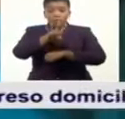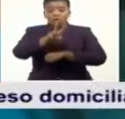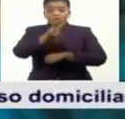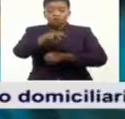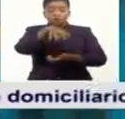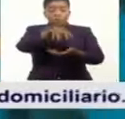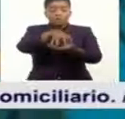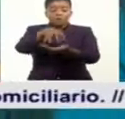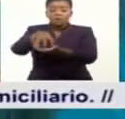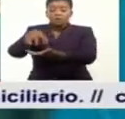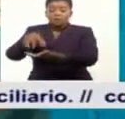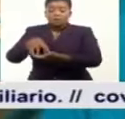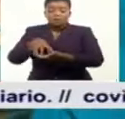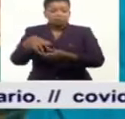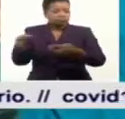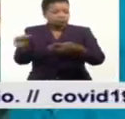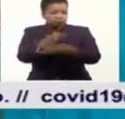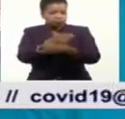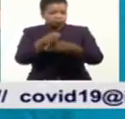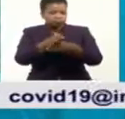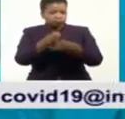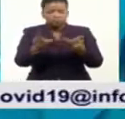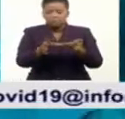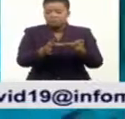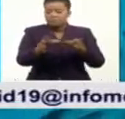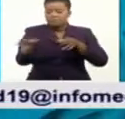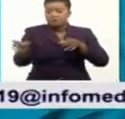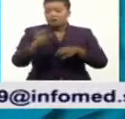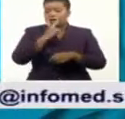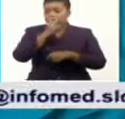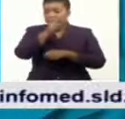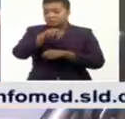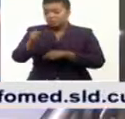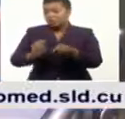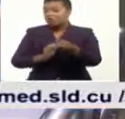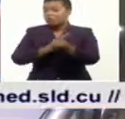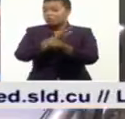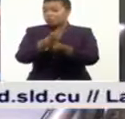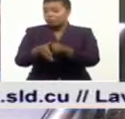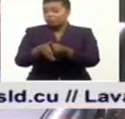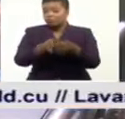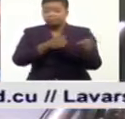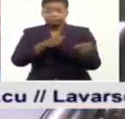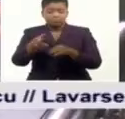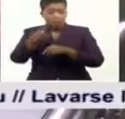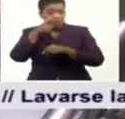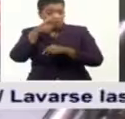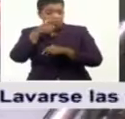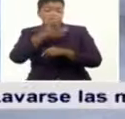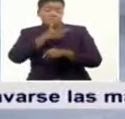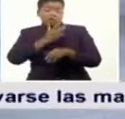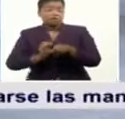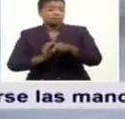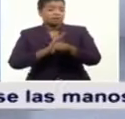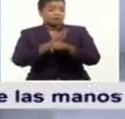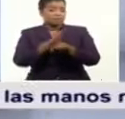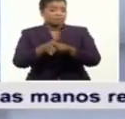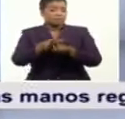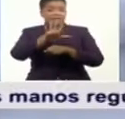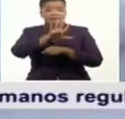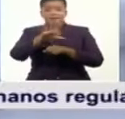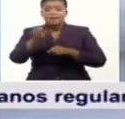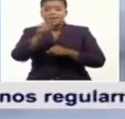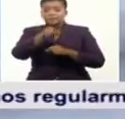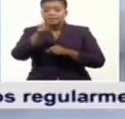centros de aislamiento. Más de 1 millar de personas se mantienen bajo vigilancia clínica epidemiológica. 500 personas se